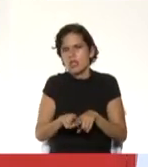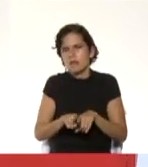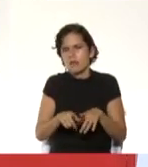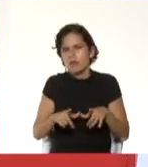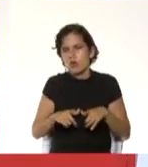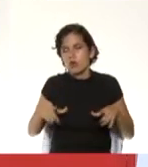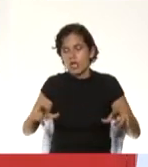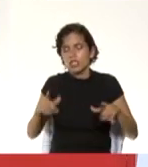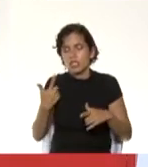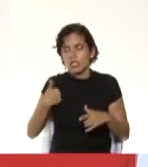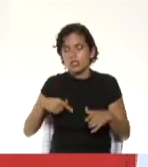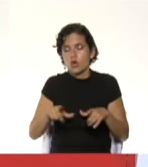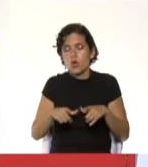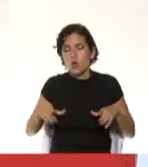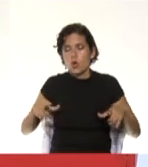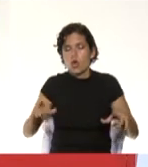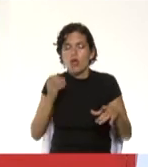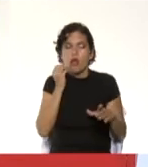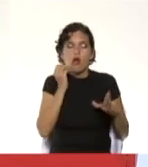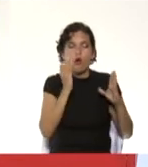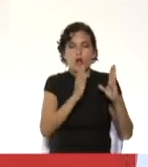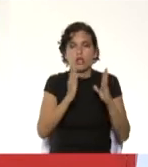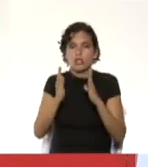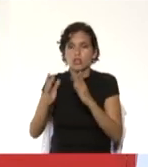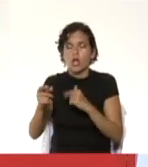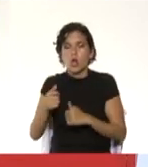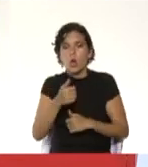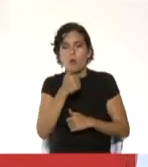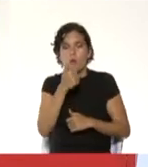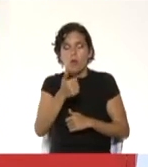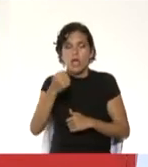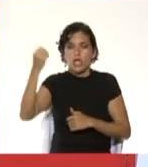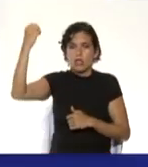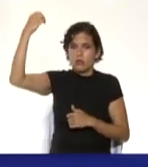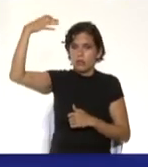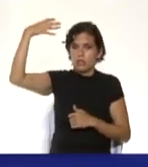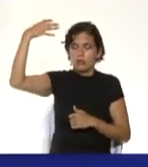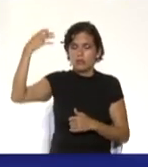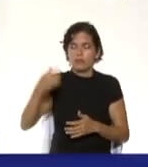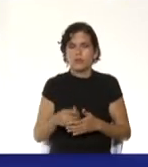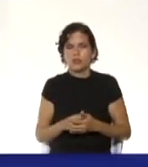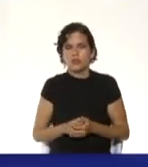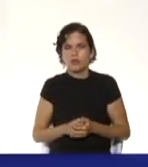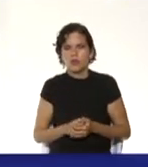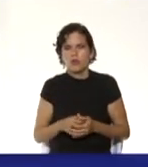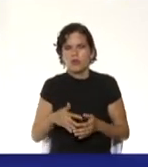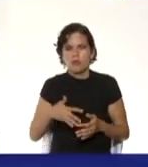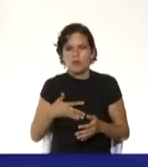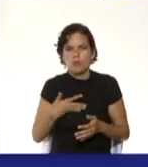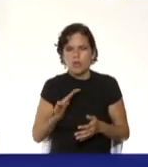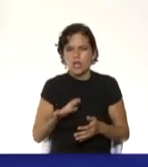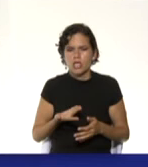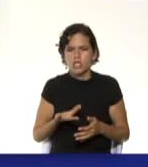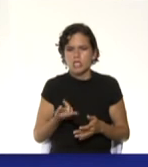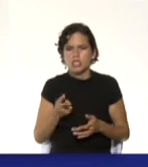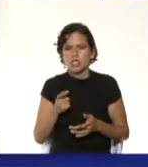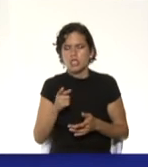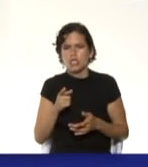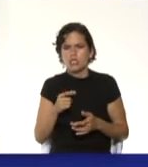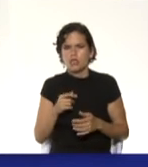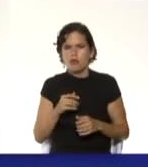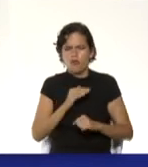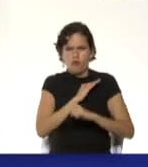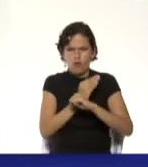lugar organizado, un lugar con buena iluminación. Puedes ser rígido en tu